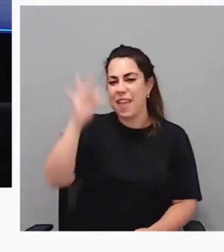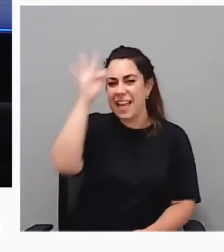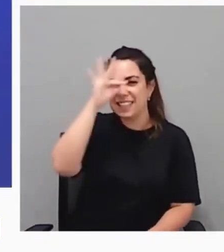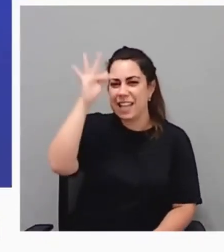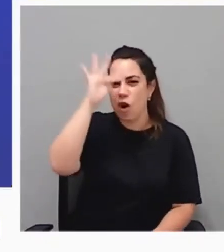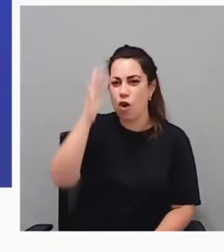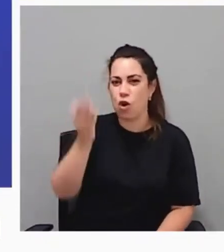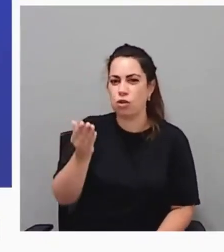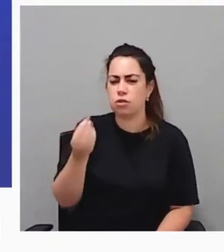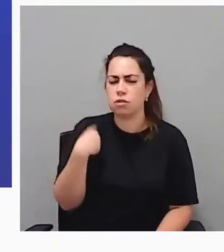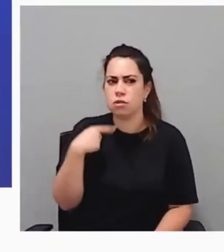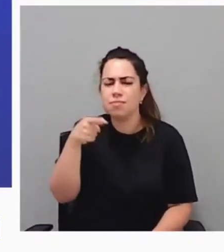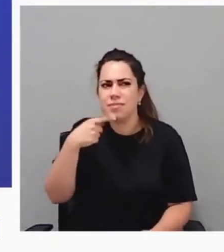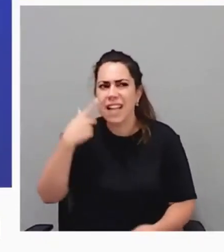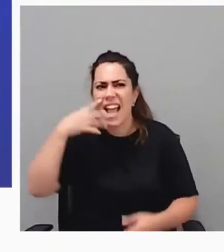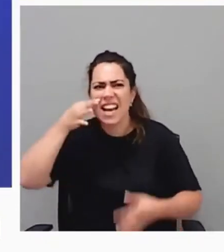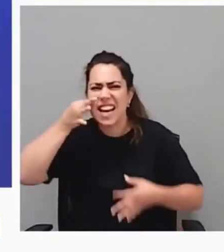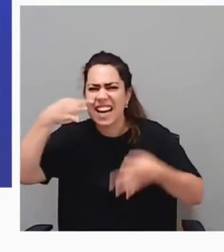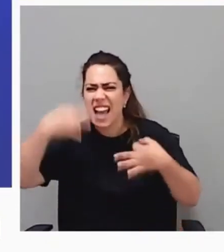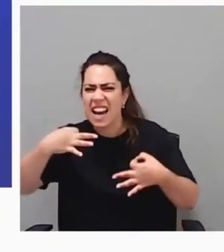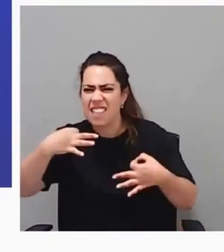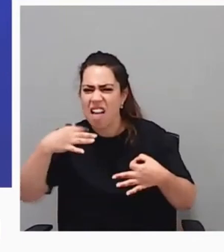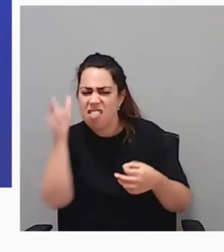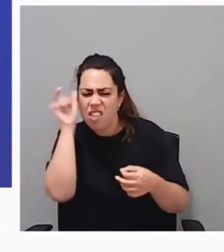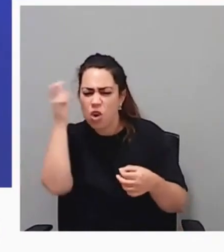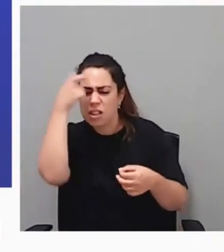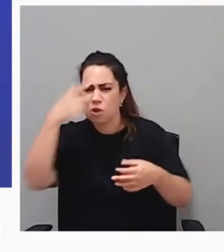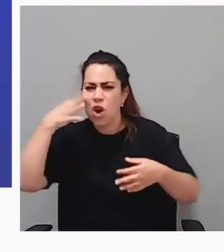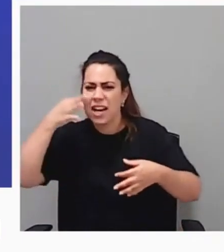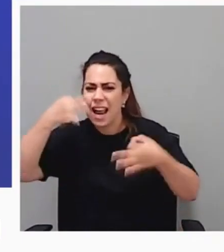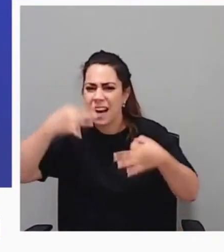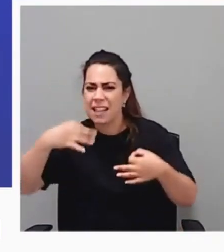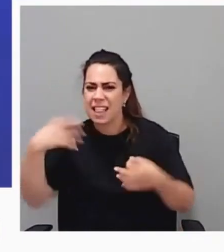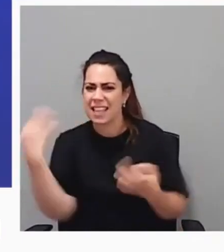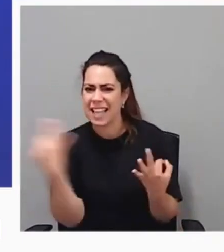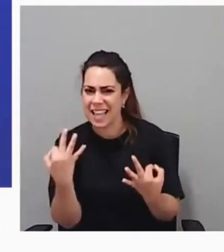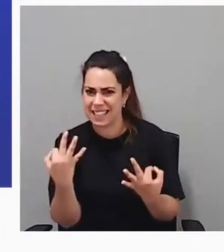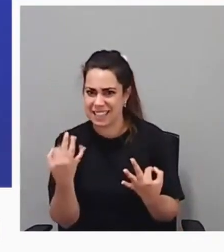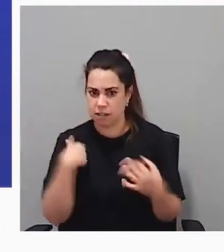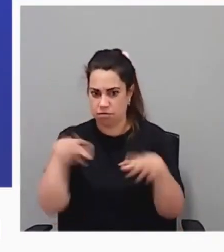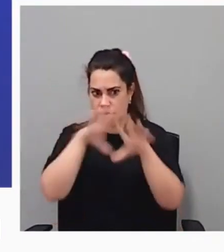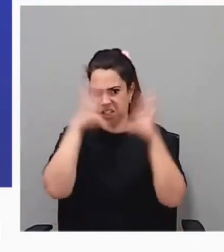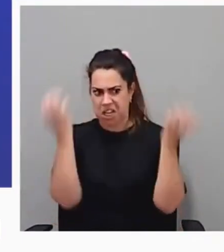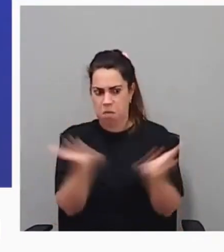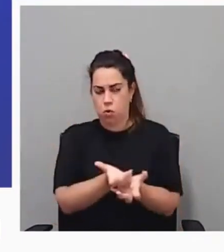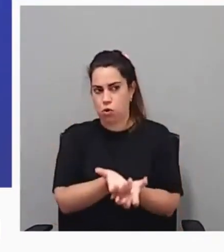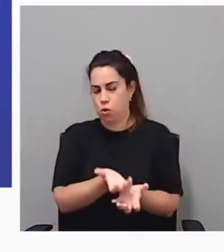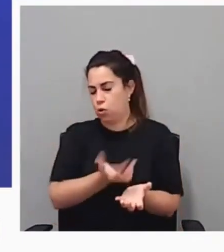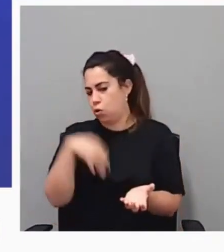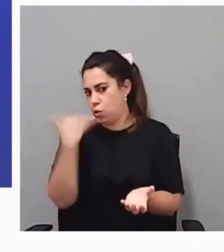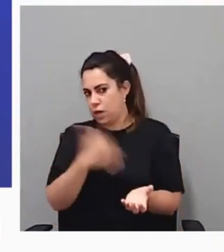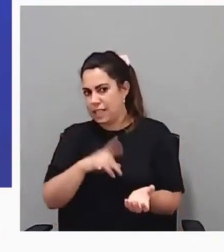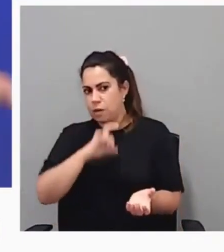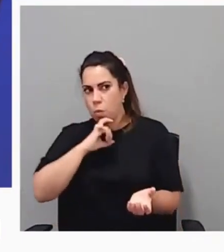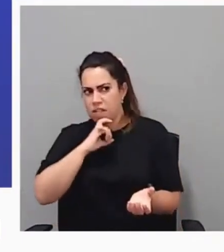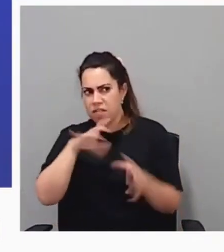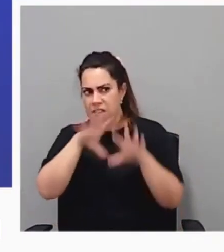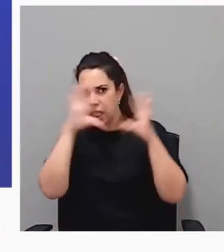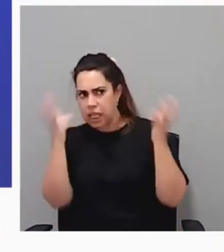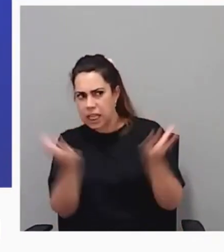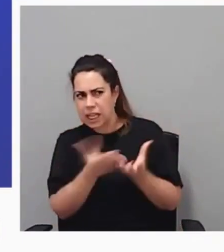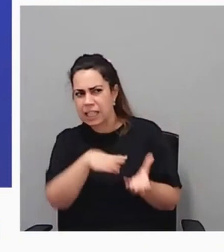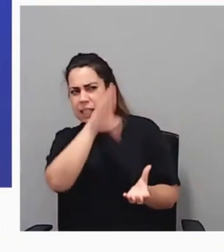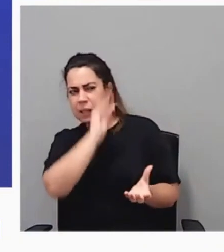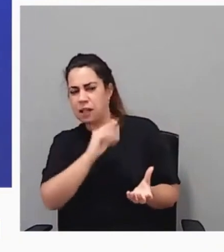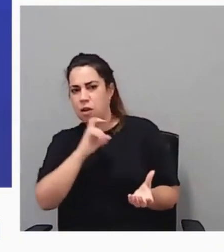realidad? Vivimos en un mundo muy complejo, todo lo que tenemos alrededor es casi imposible de entender, y lo entendemos a